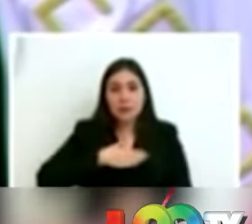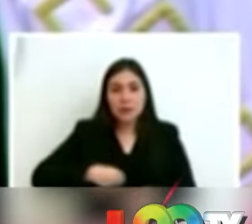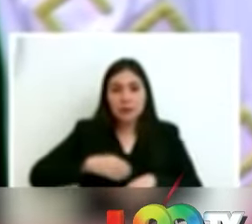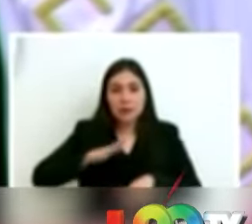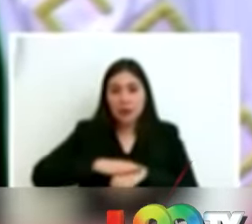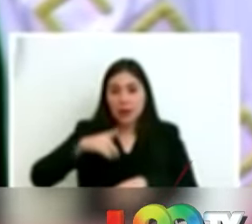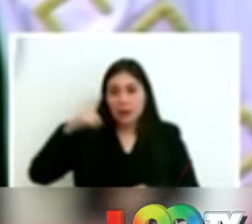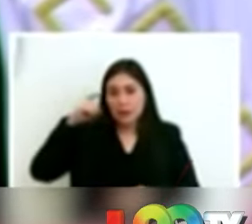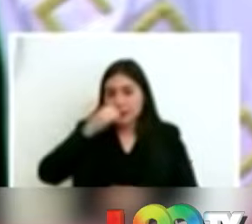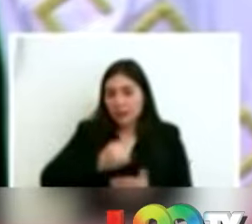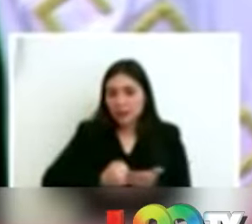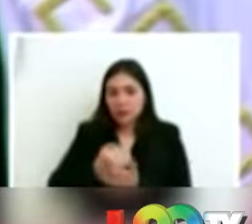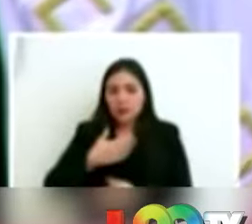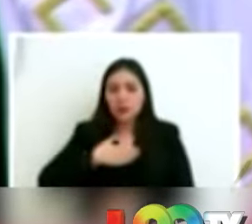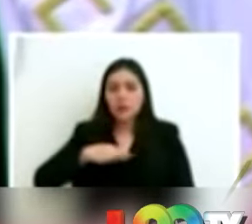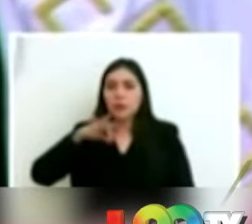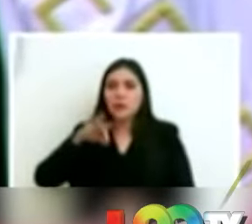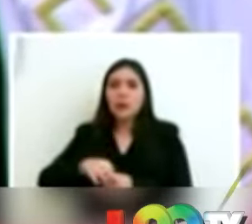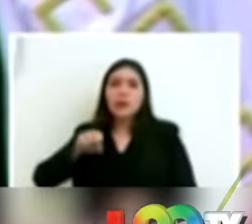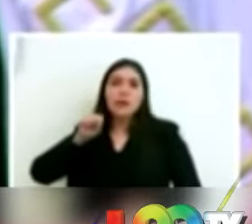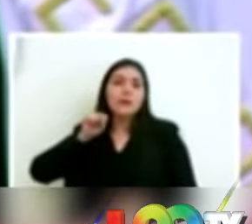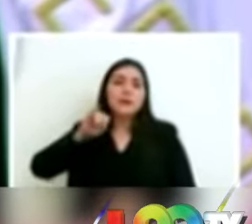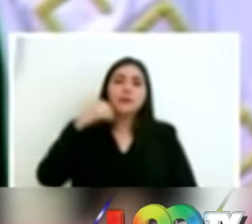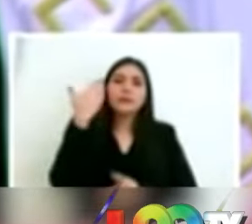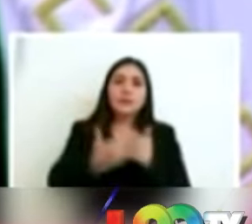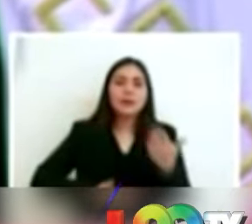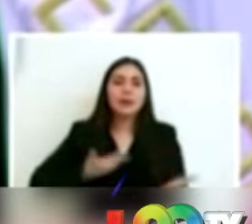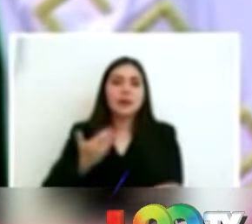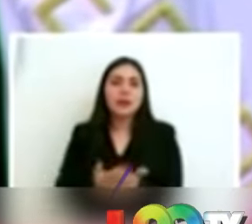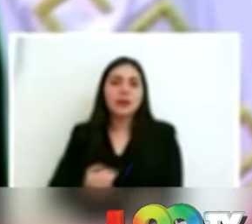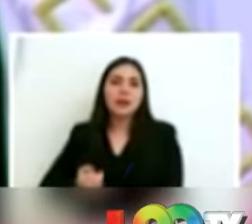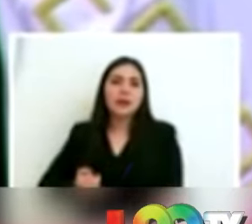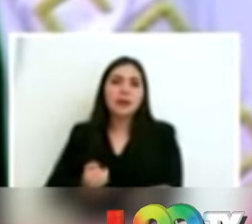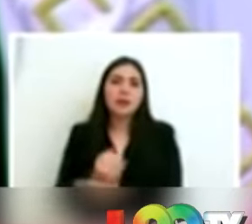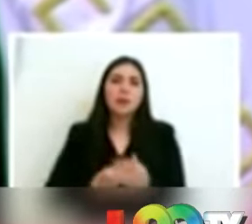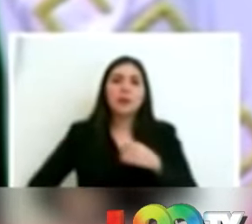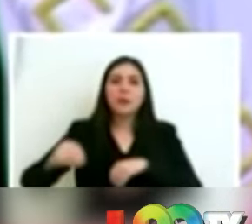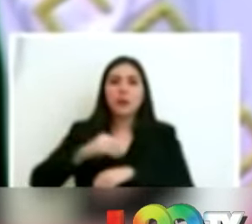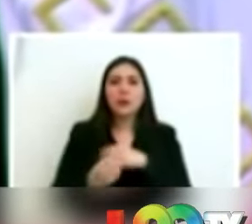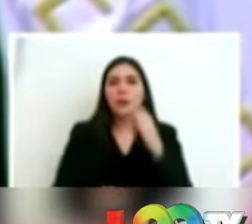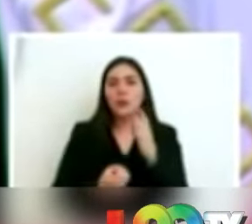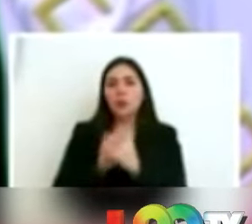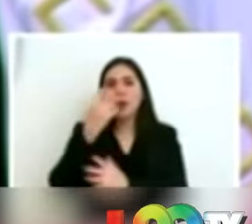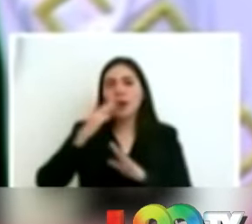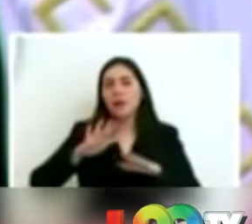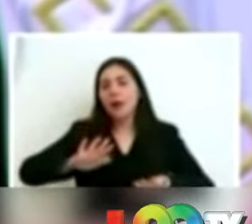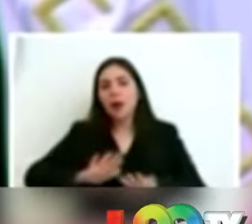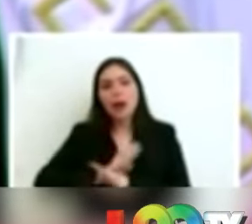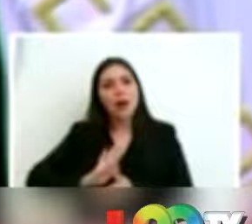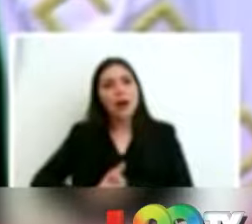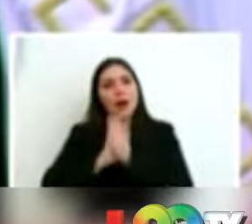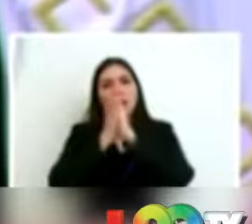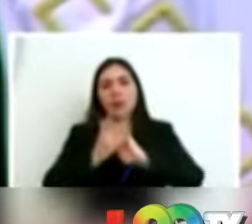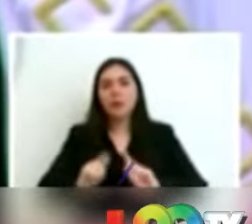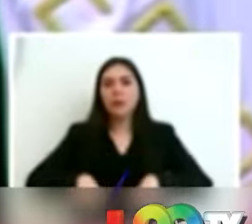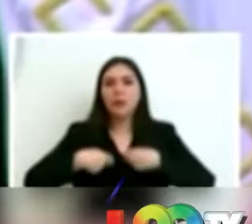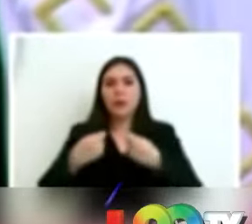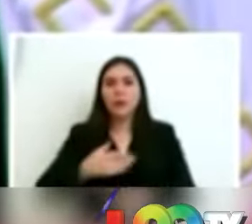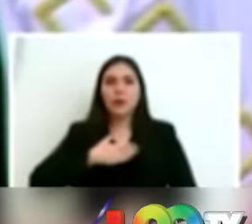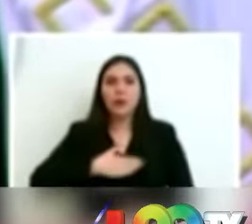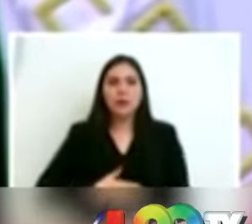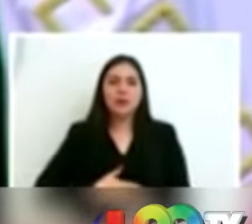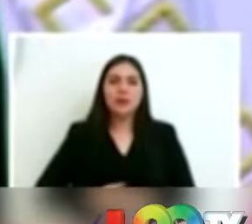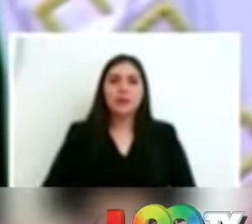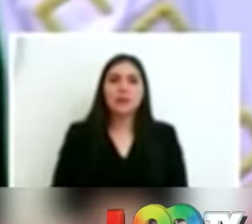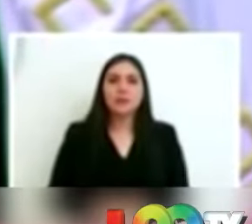he determinado dar mi voto a favor del dictamen para crear un nuevo modelo de impartición de justicia.